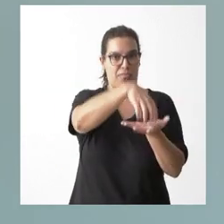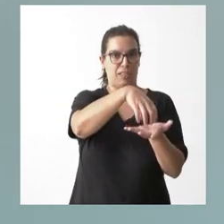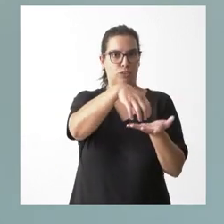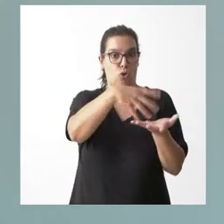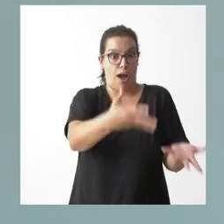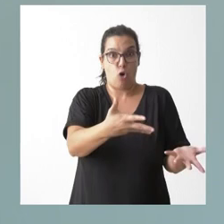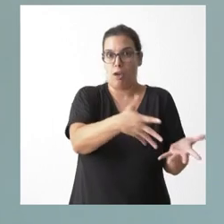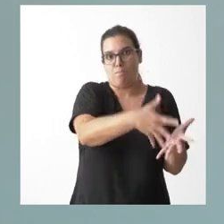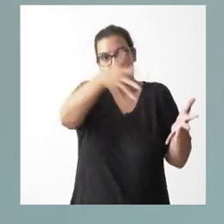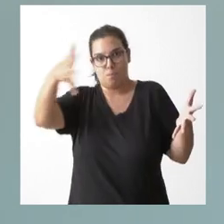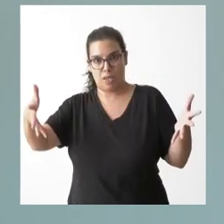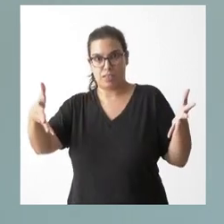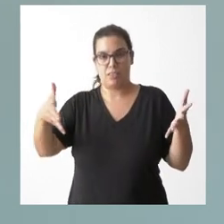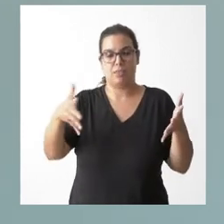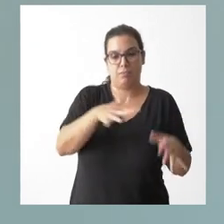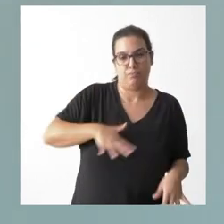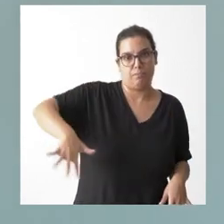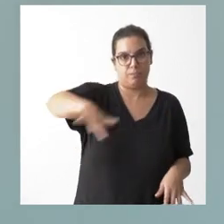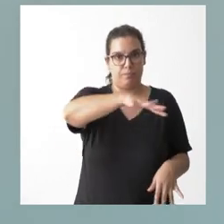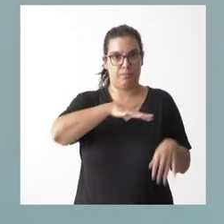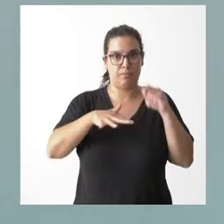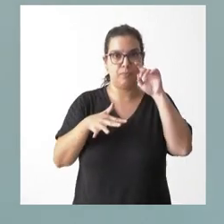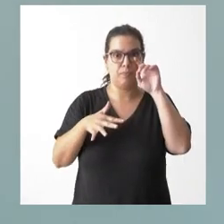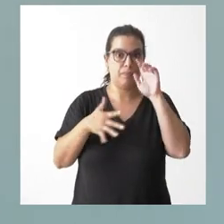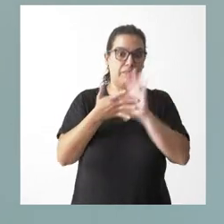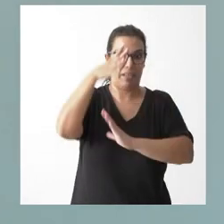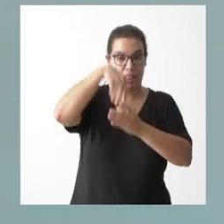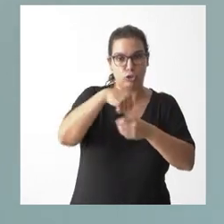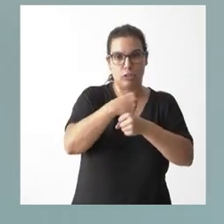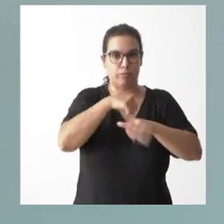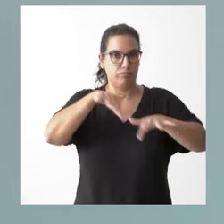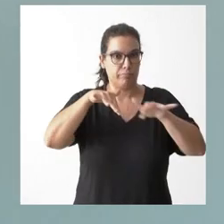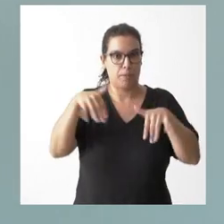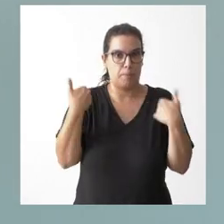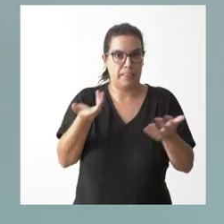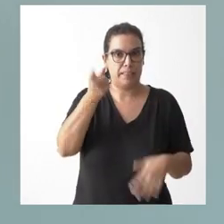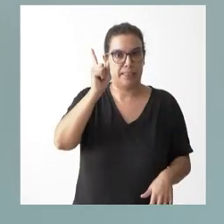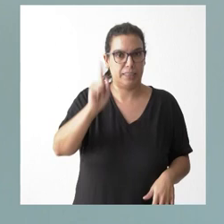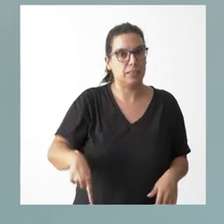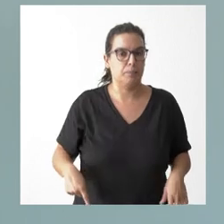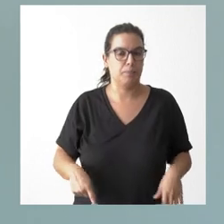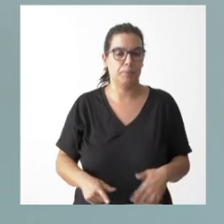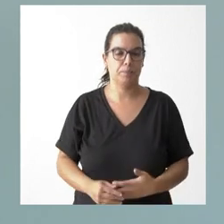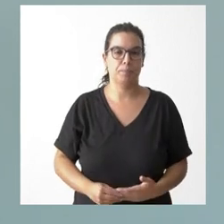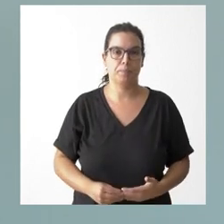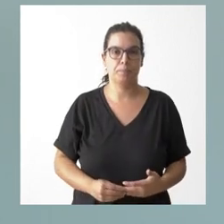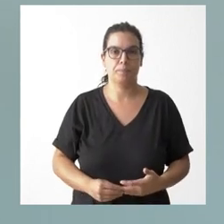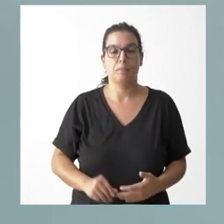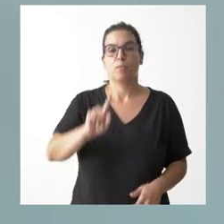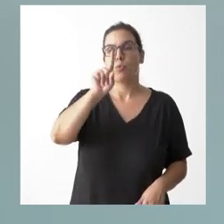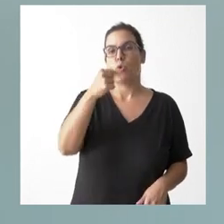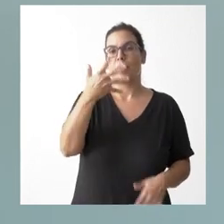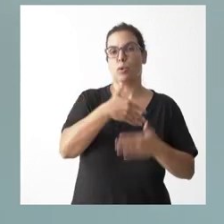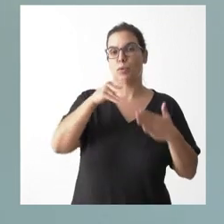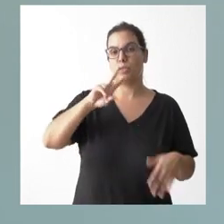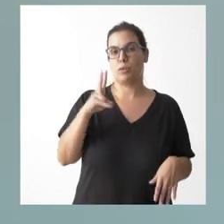del espacio y de la superficie disponible en el centro y, por tanto, de la actividad que podemos realizar en el mismo. 1,5 millones